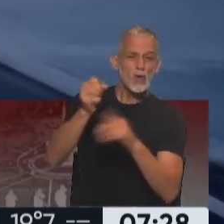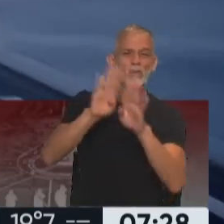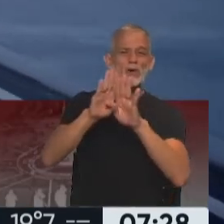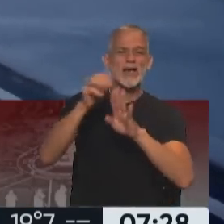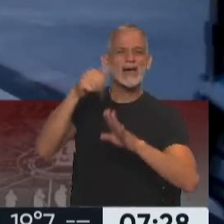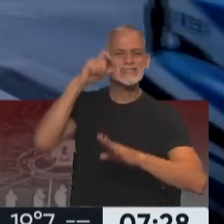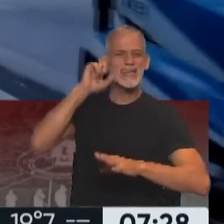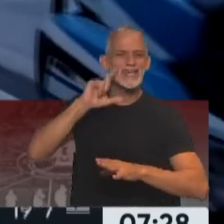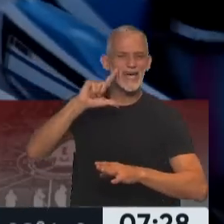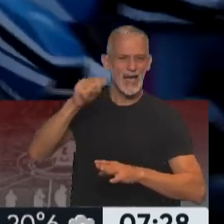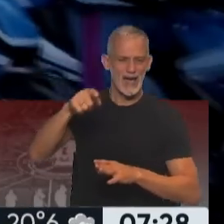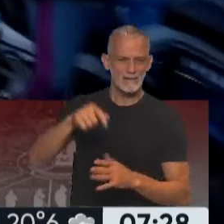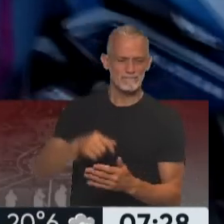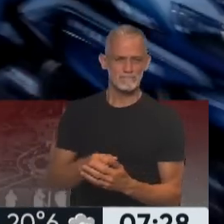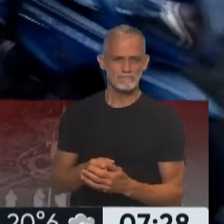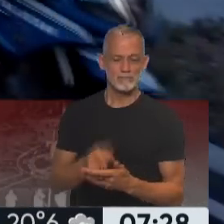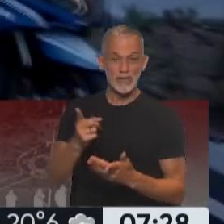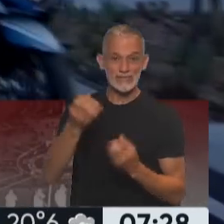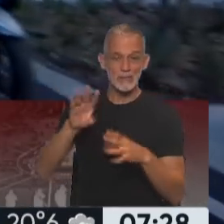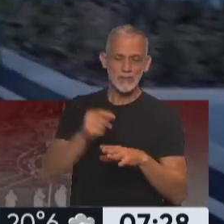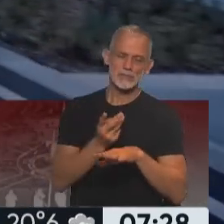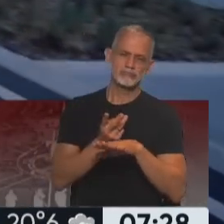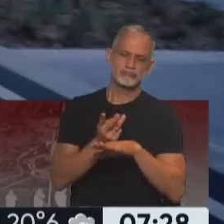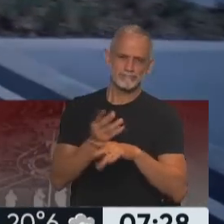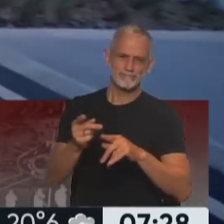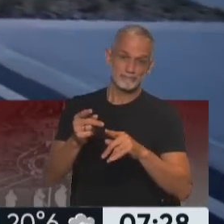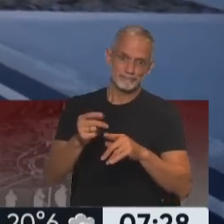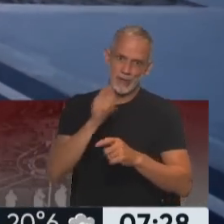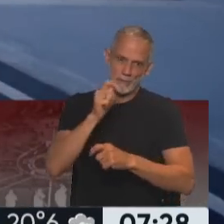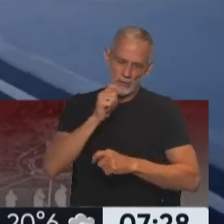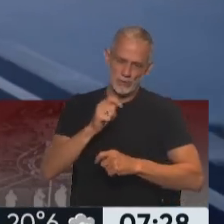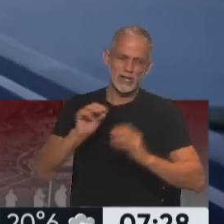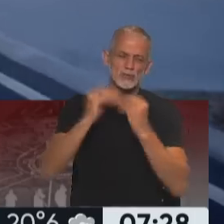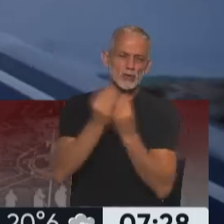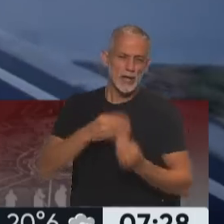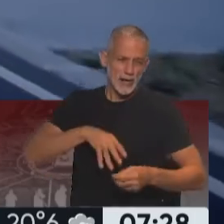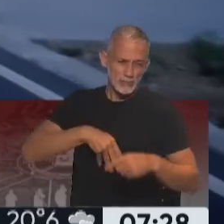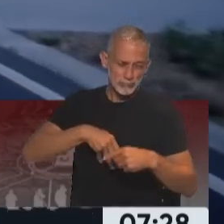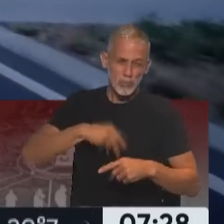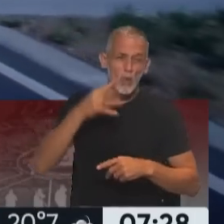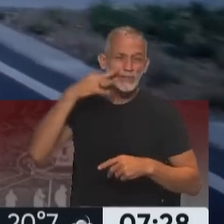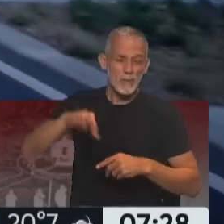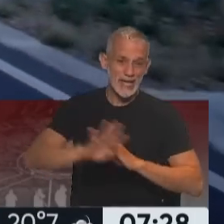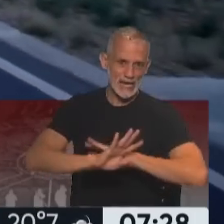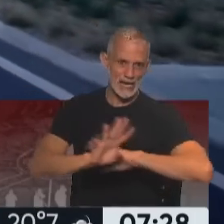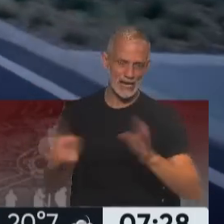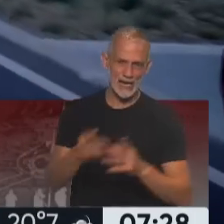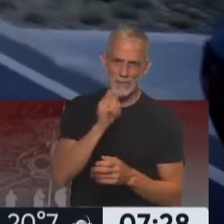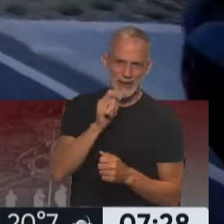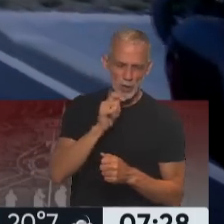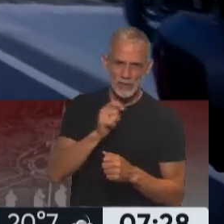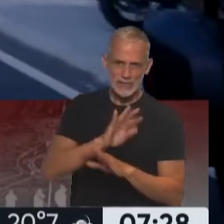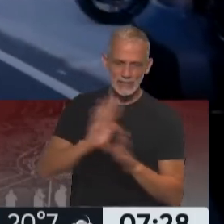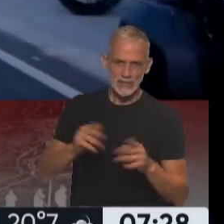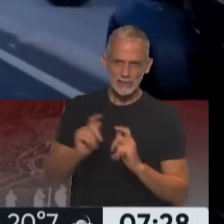parece. Exactamente. Allí comienza a estar, bueno, colegas Sí. de prensa de todo el mundo, más de 4.000 acreditados para la Y ahí cobertura está, bueno, el comienzo internacional de lo que esta- significa